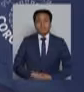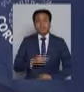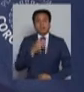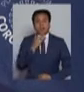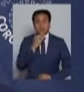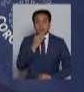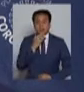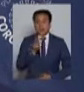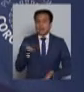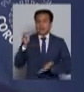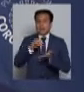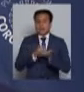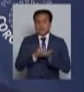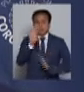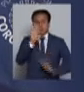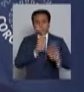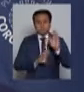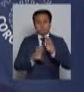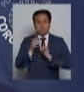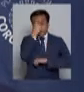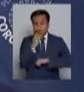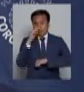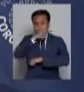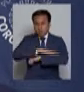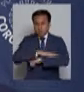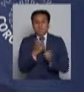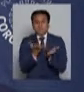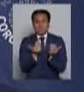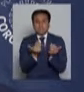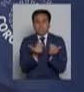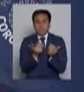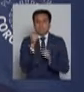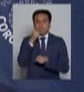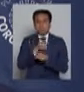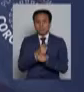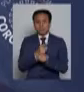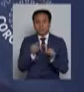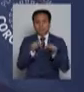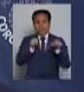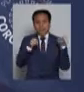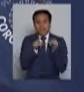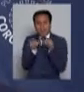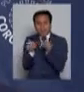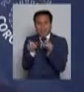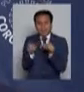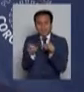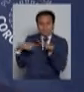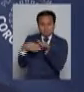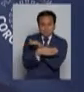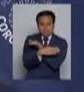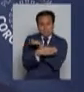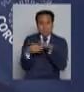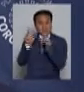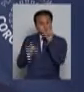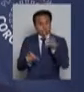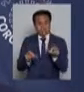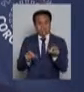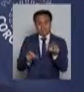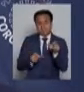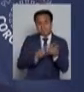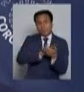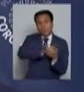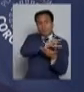Hay que agregar como protección para Isla de Pascua la necesidad de imponer una aduana sanitaria. Toda persona que sale